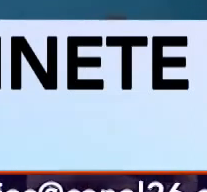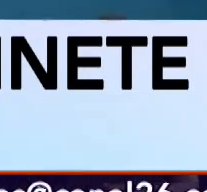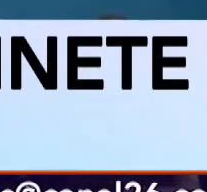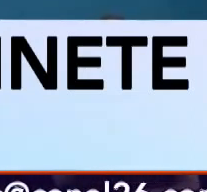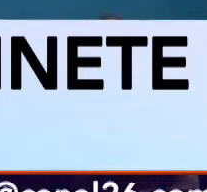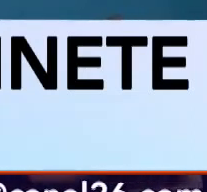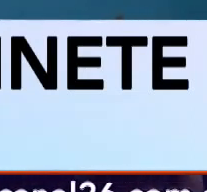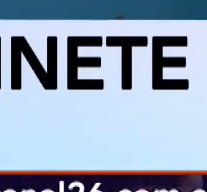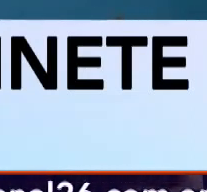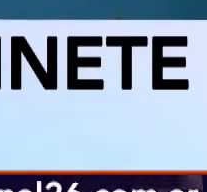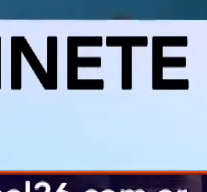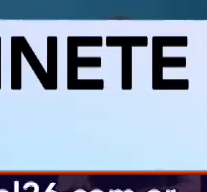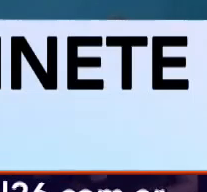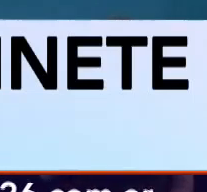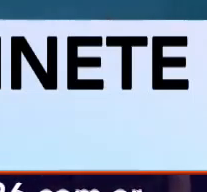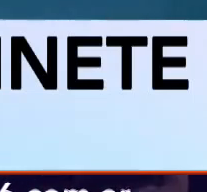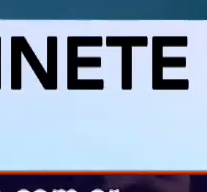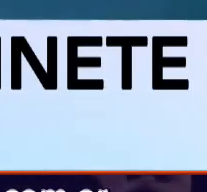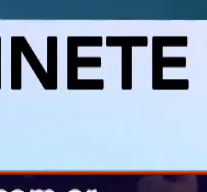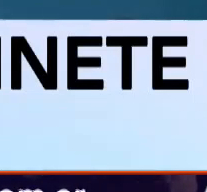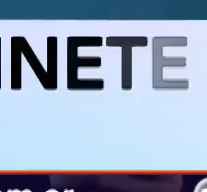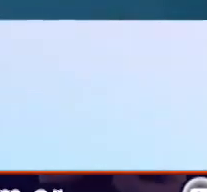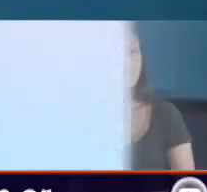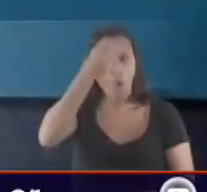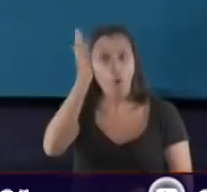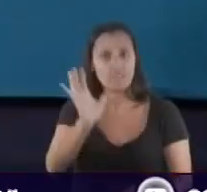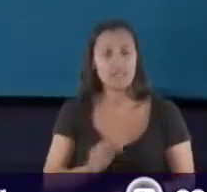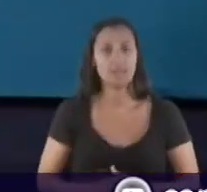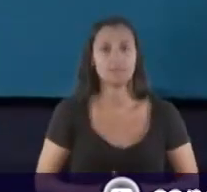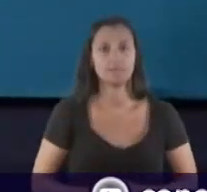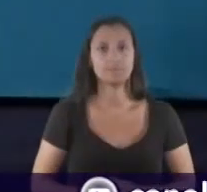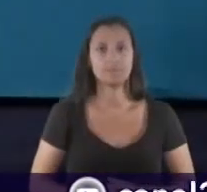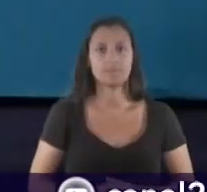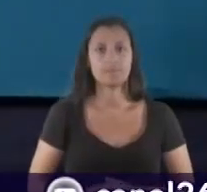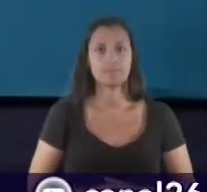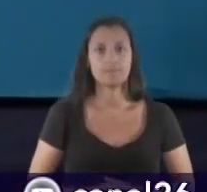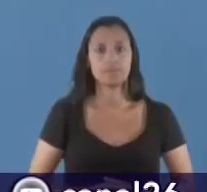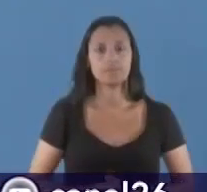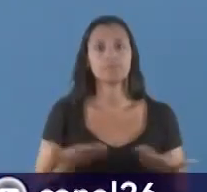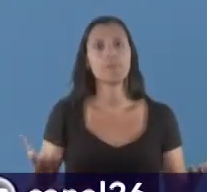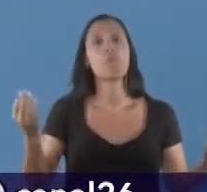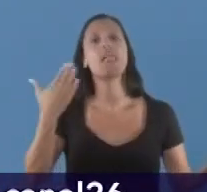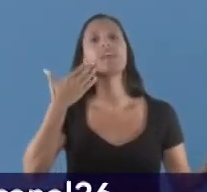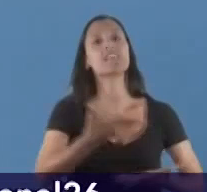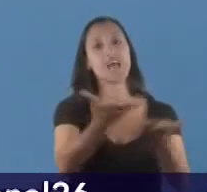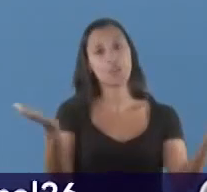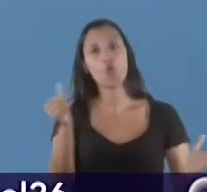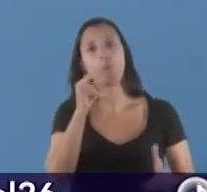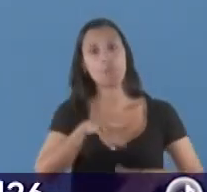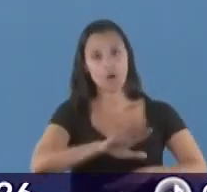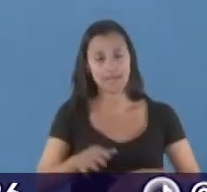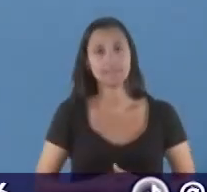Presidente de la Nación, procede a hacer efectivo el acto de toma de juramento. Muy bien, buenas tardes a todos y